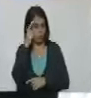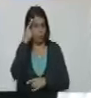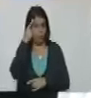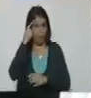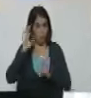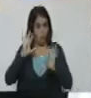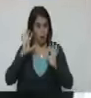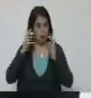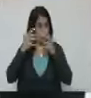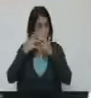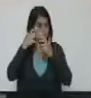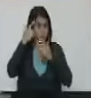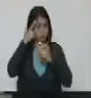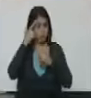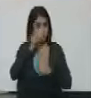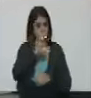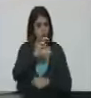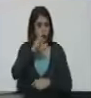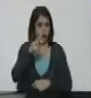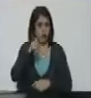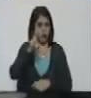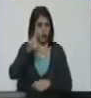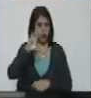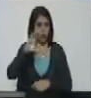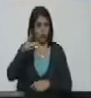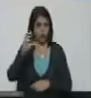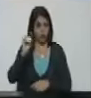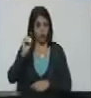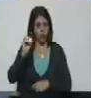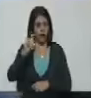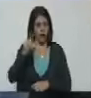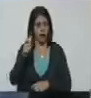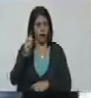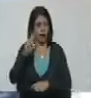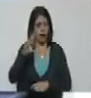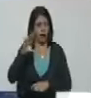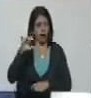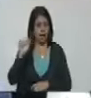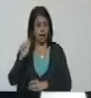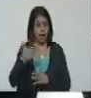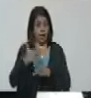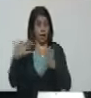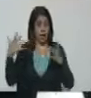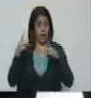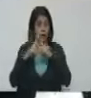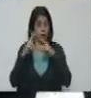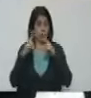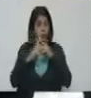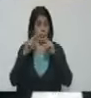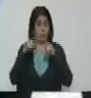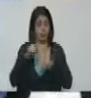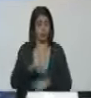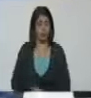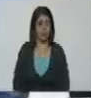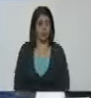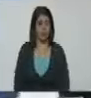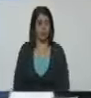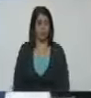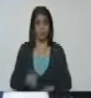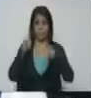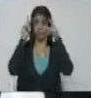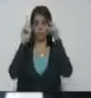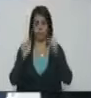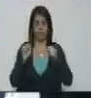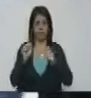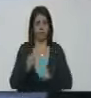de quién se trata, estamos hablando de Chucho García. Ahora sí saben quién es, ¿verdad? Un gran conocedor, un